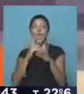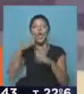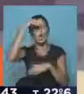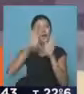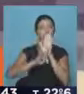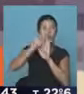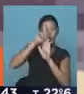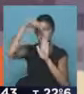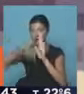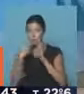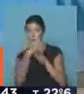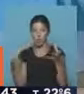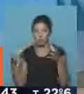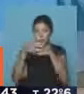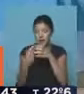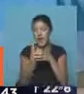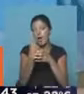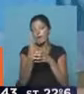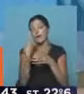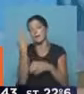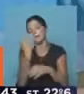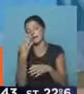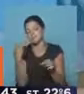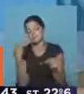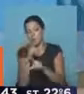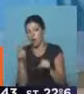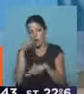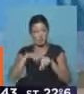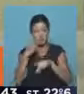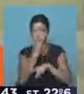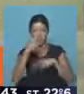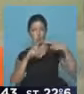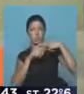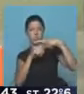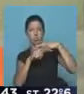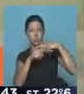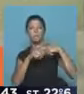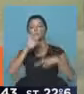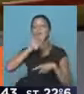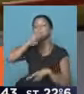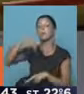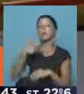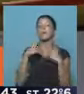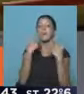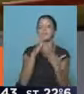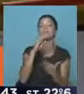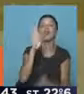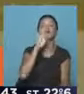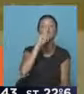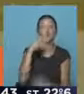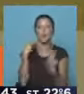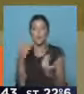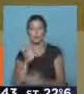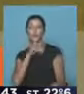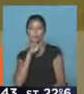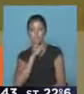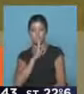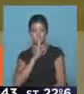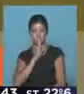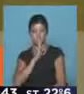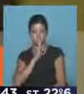las dos Coreas, aunque improbable en esta coyuntura, solo favorecería a Estados Unidos. Más allá de esta